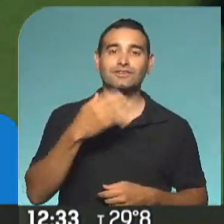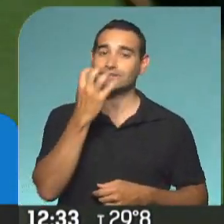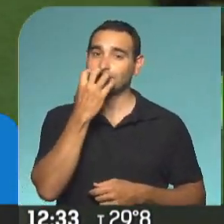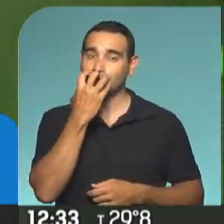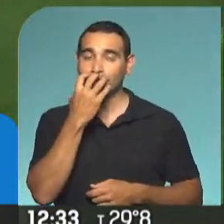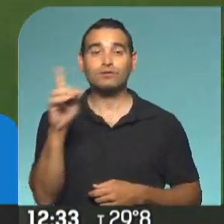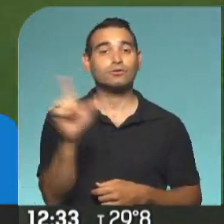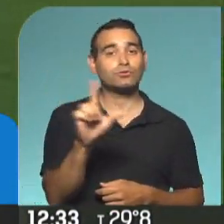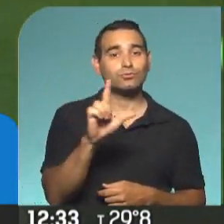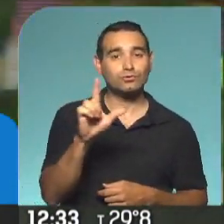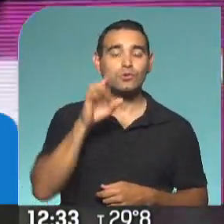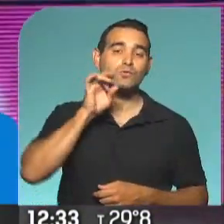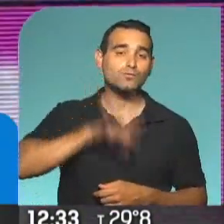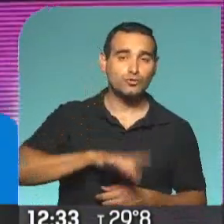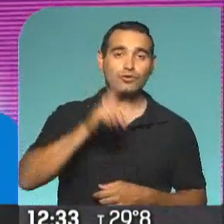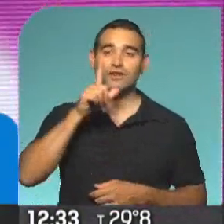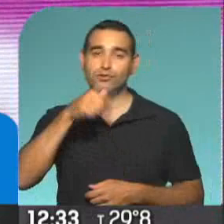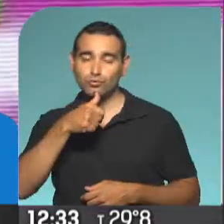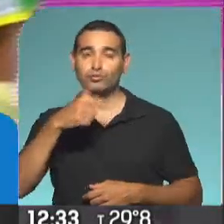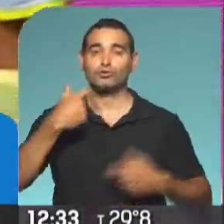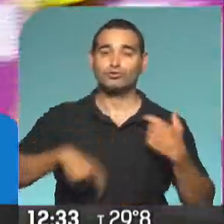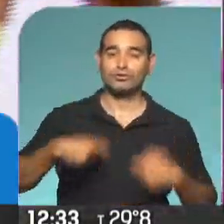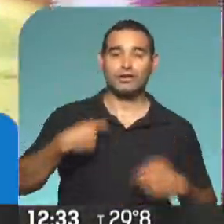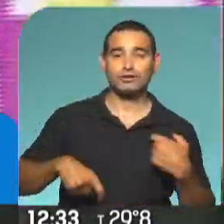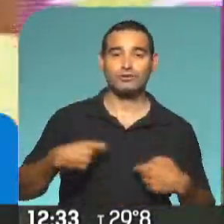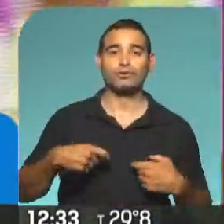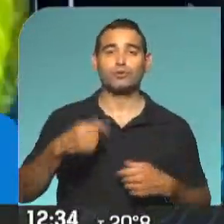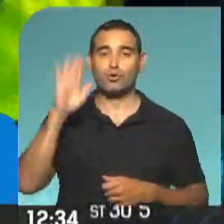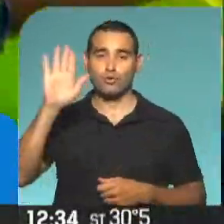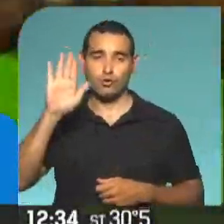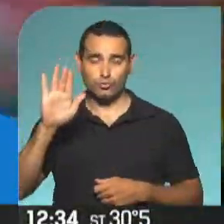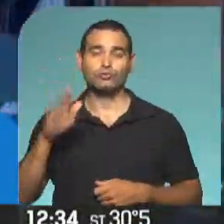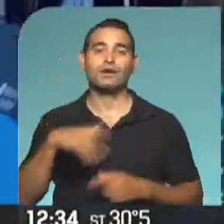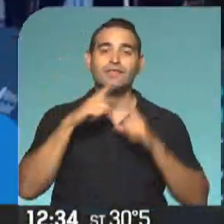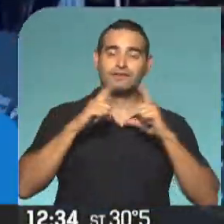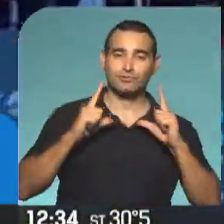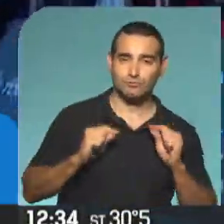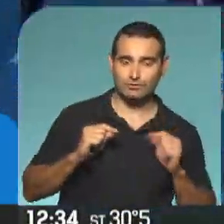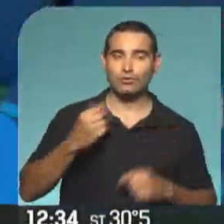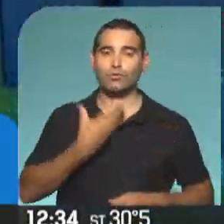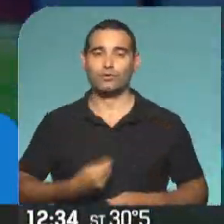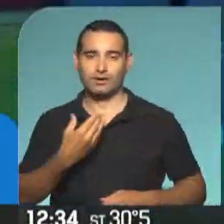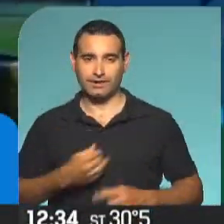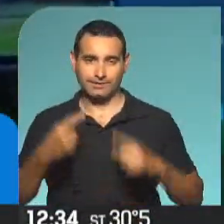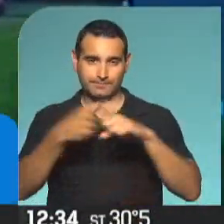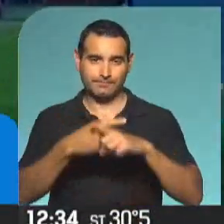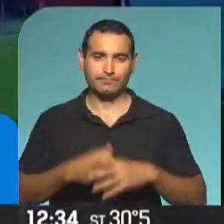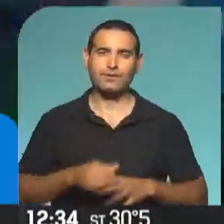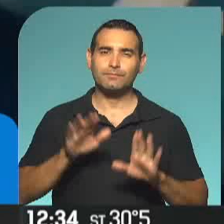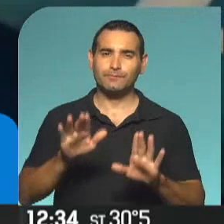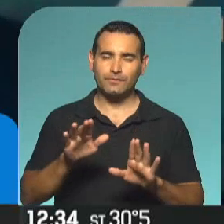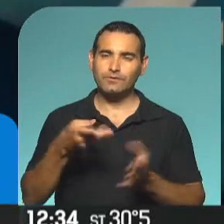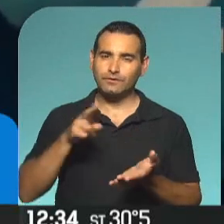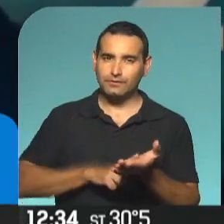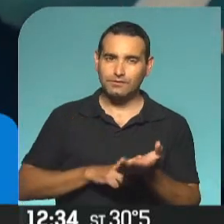el lunes, Unión Lanús, Rosario Central, Godoy Cruz y Atlético Tucumán, Huracán. ¿Podemos repasar